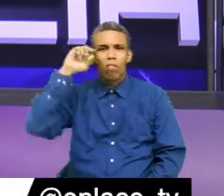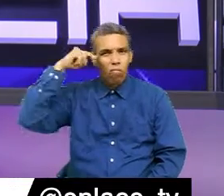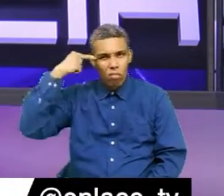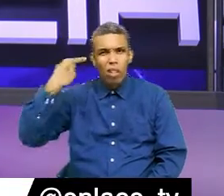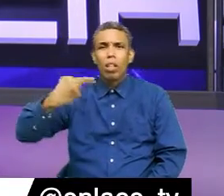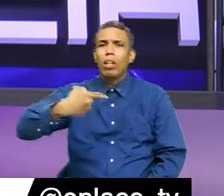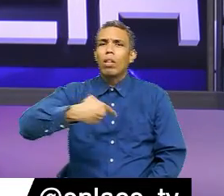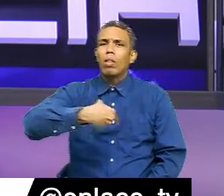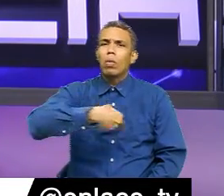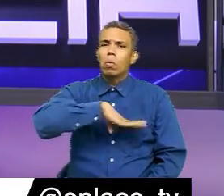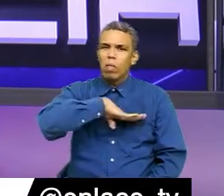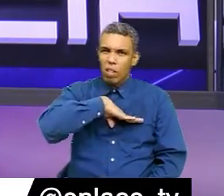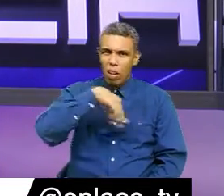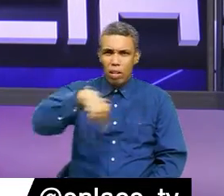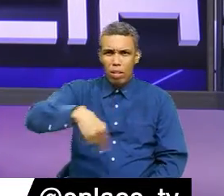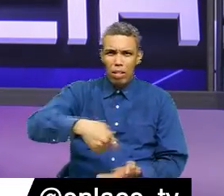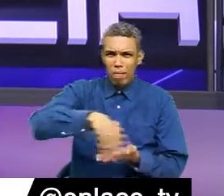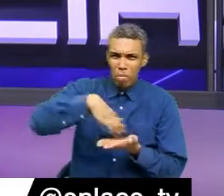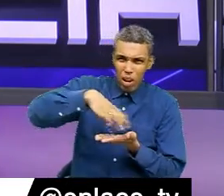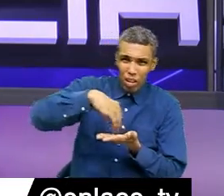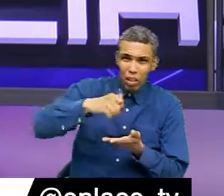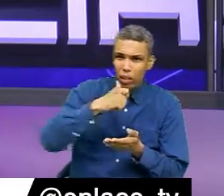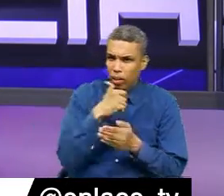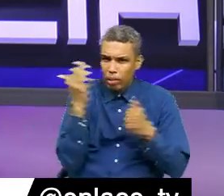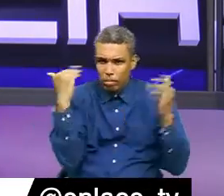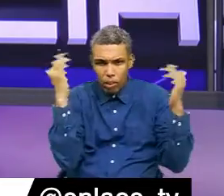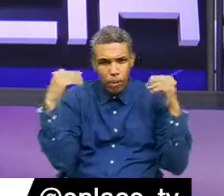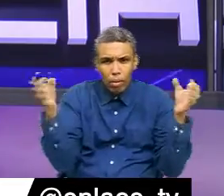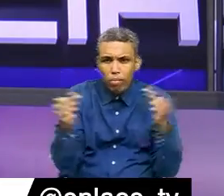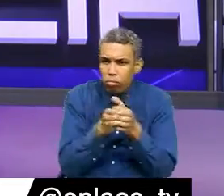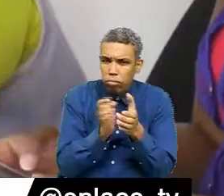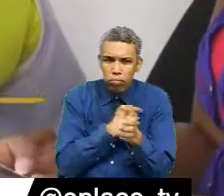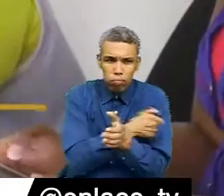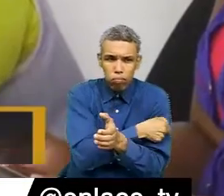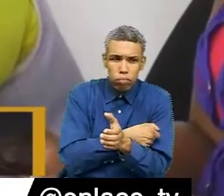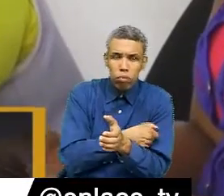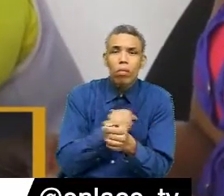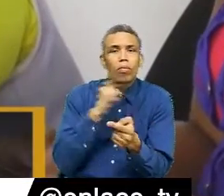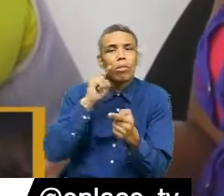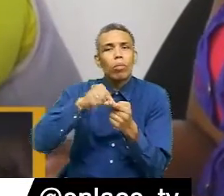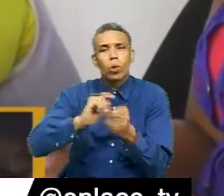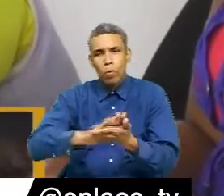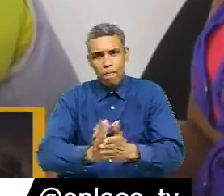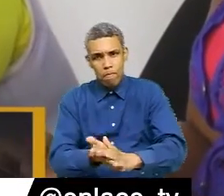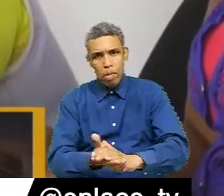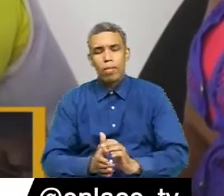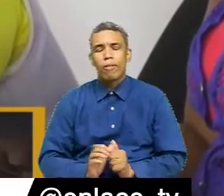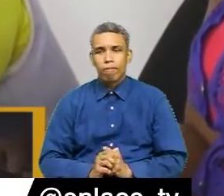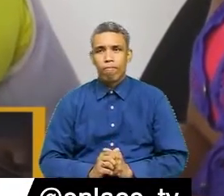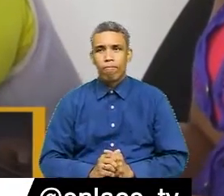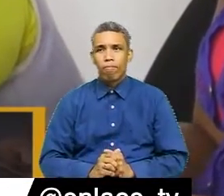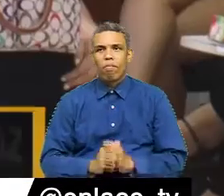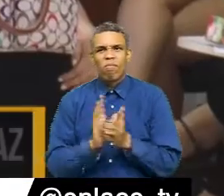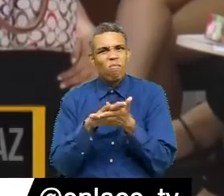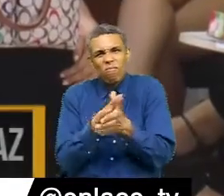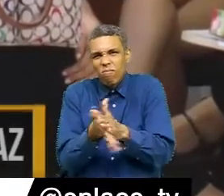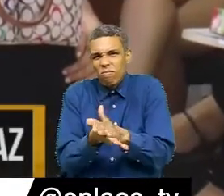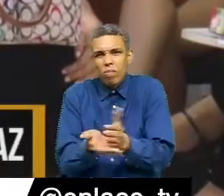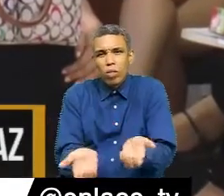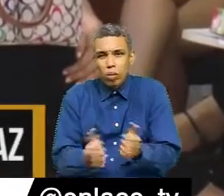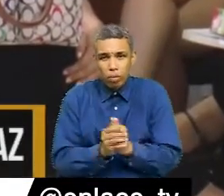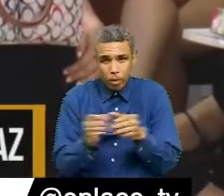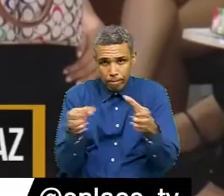consejera presidencial para los Derechos Humanos, participó de este evento. Desde este escenario lo que se estableció fue facilitar los medios para que la mesa